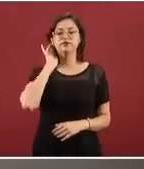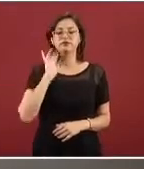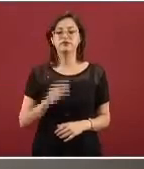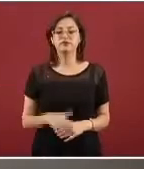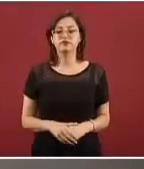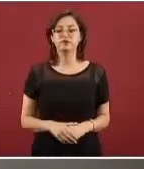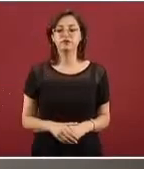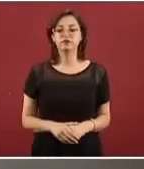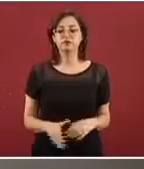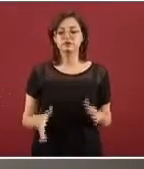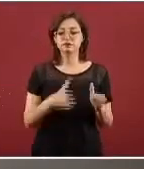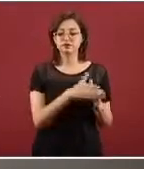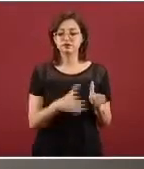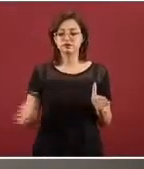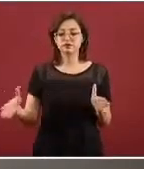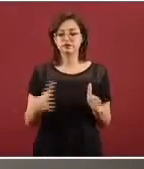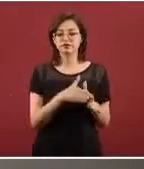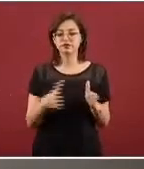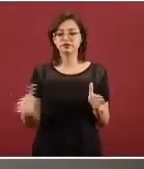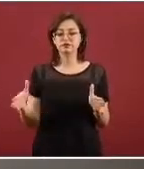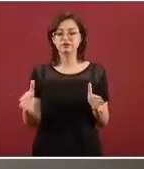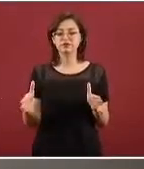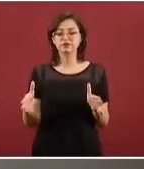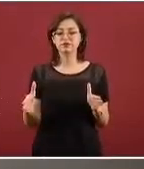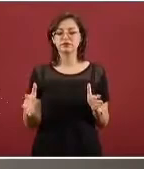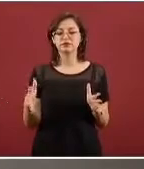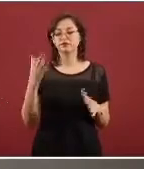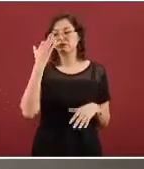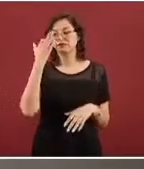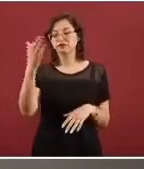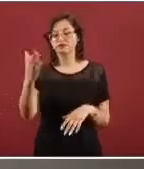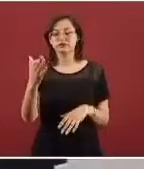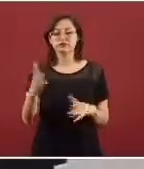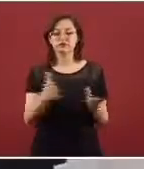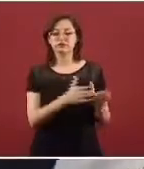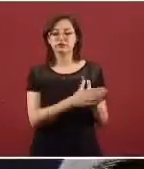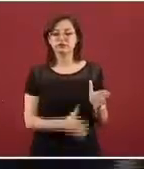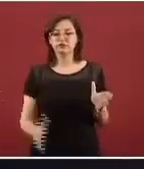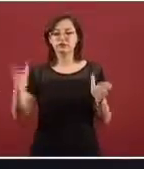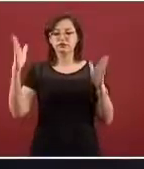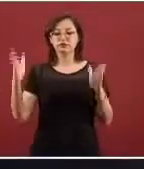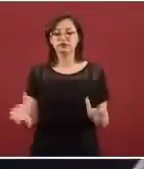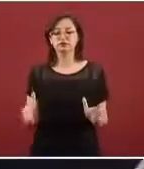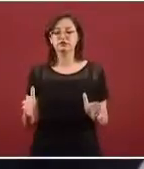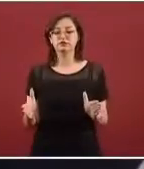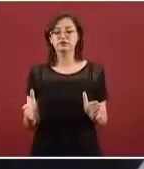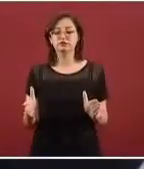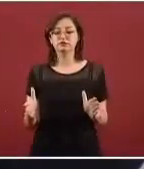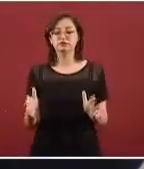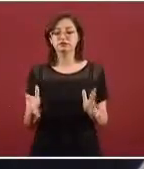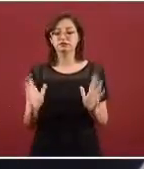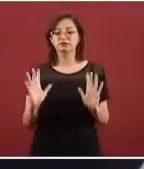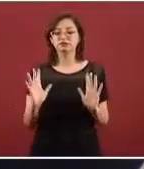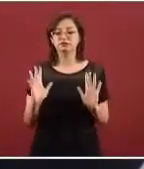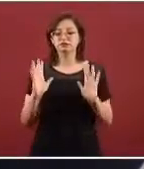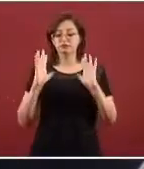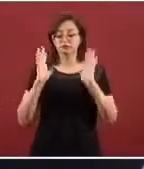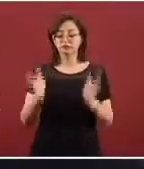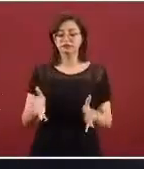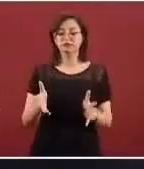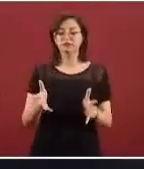En este periodo que se ha alargado, entonces sí se contemplan lo que había comentado sobre